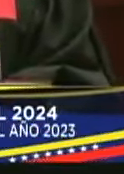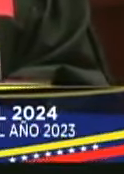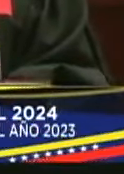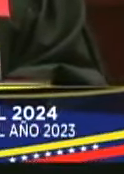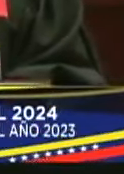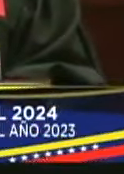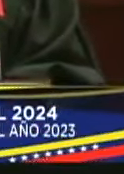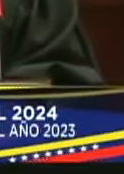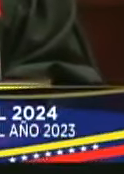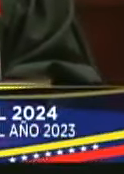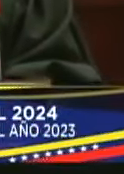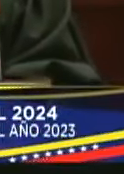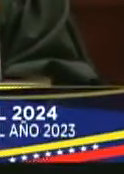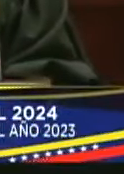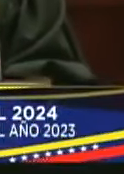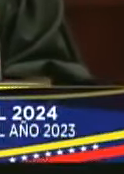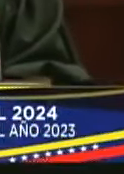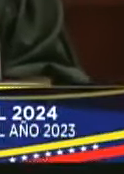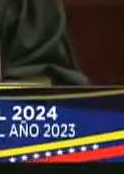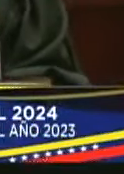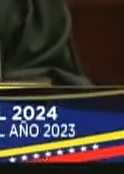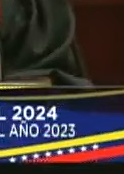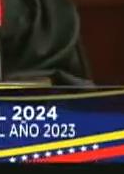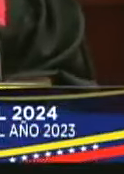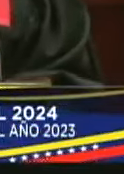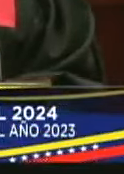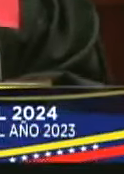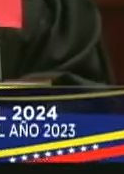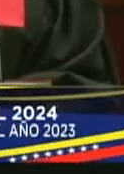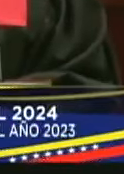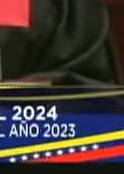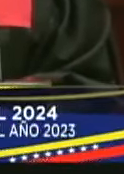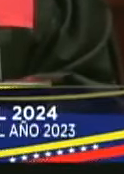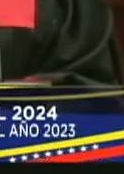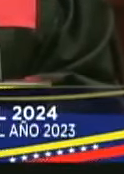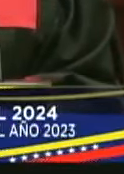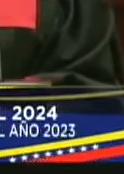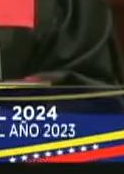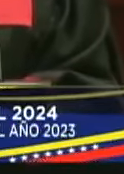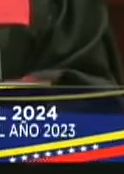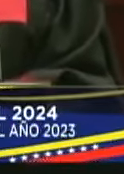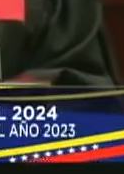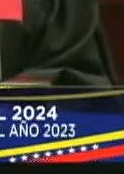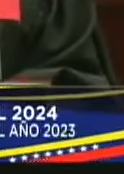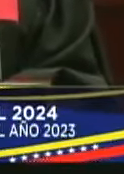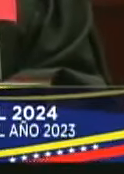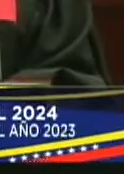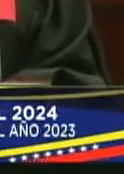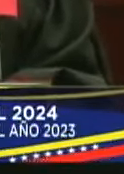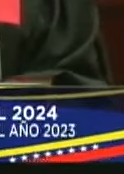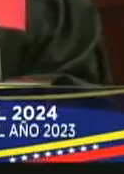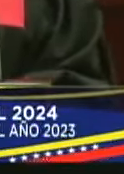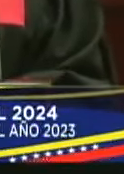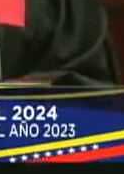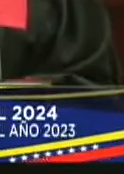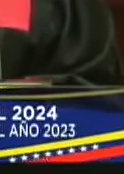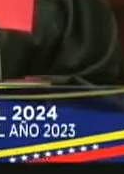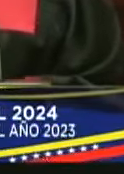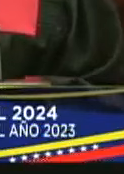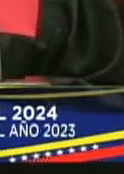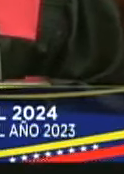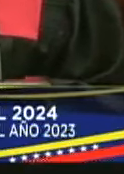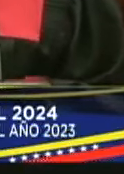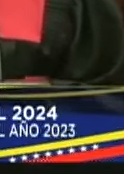la tasa de ganancia a costa de los derechos laborales, la mercantilización y la venta con